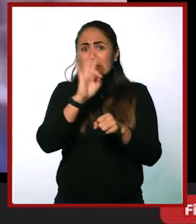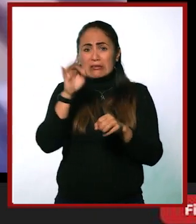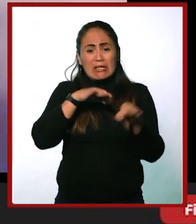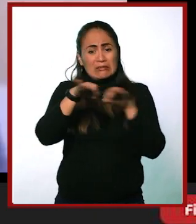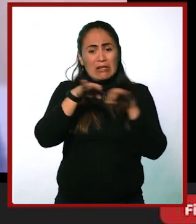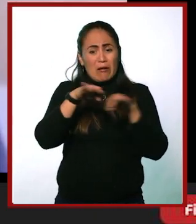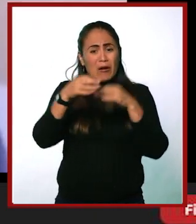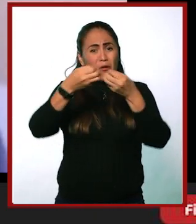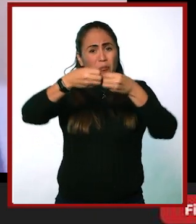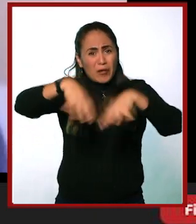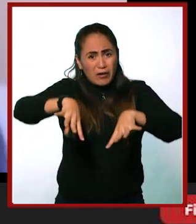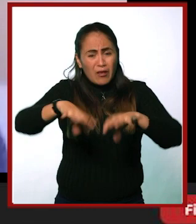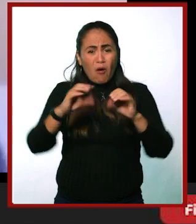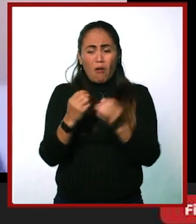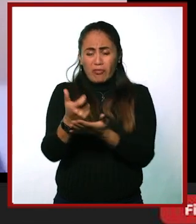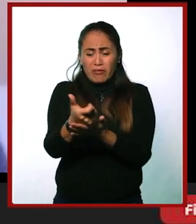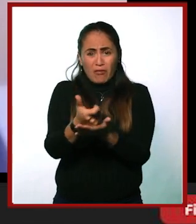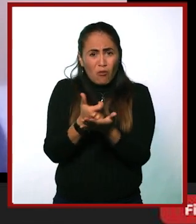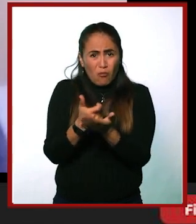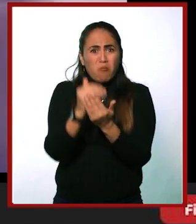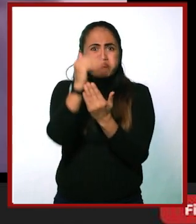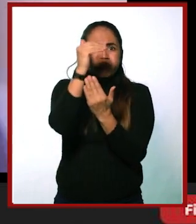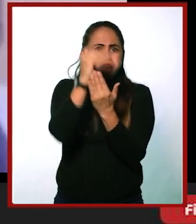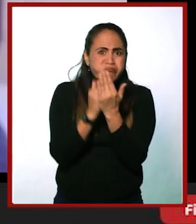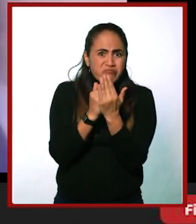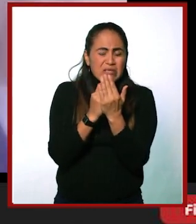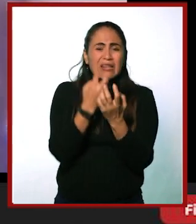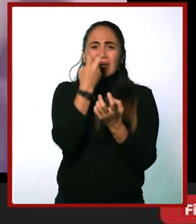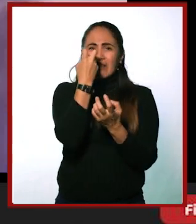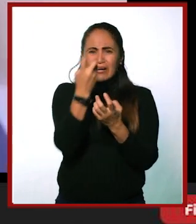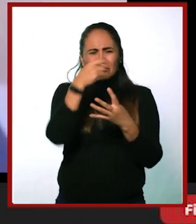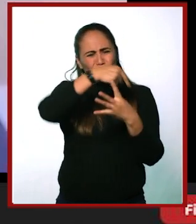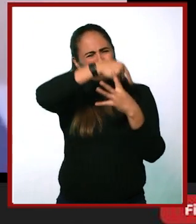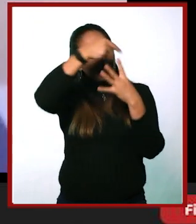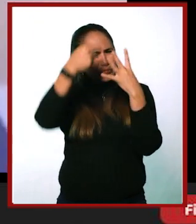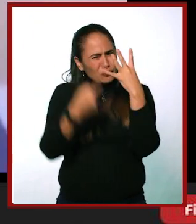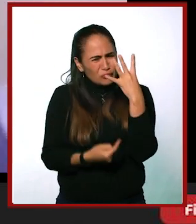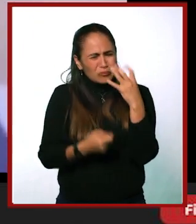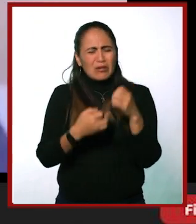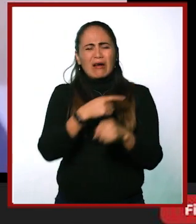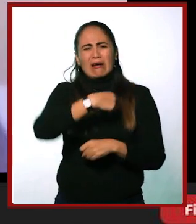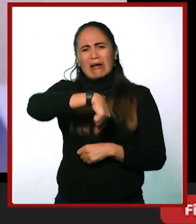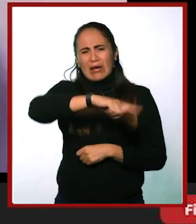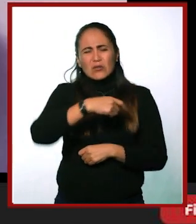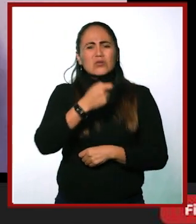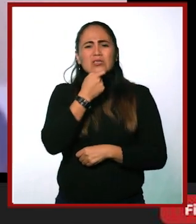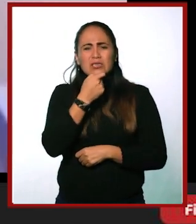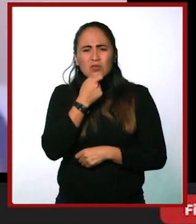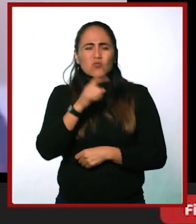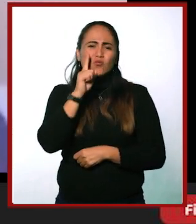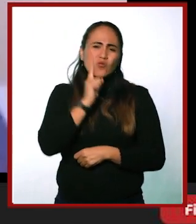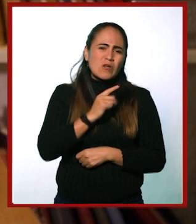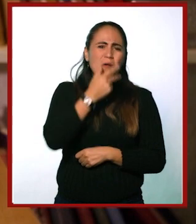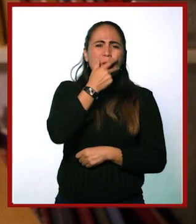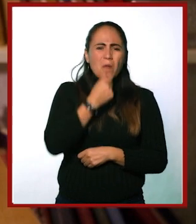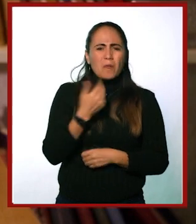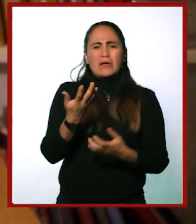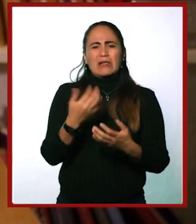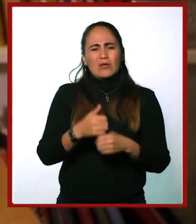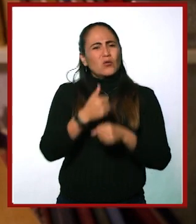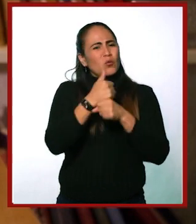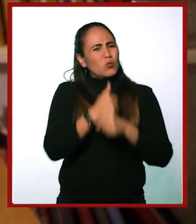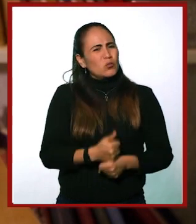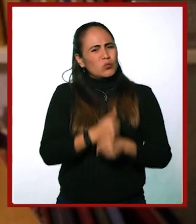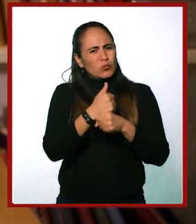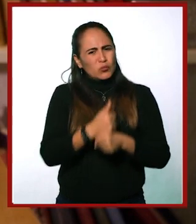del empleo o por la reducción de ingresos. Entonces, todas esas condiciones han afectado muchísimo a niños, niñas, jóvenes